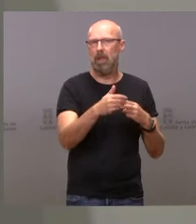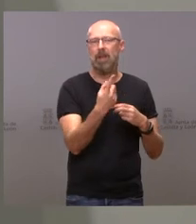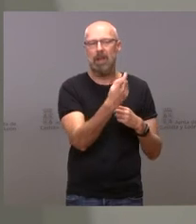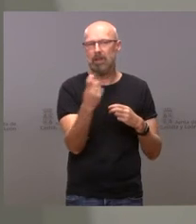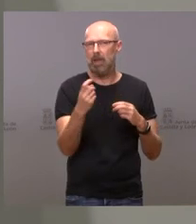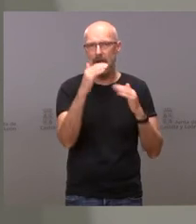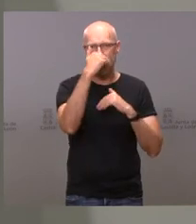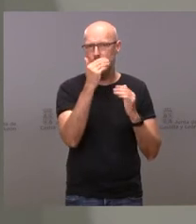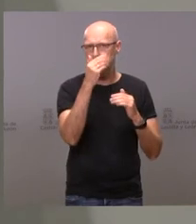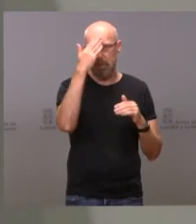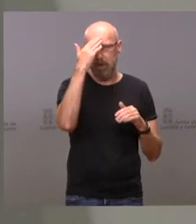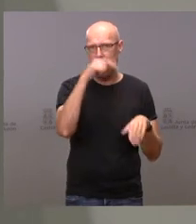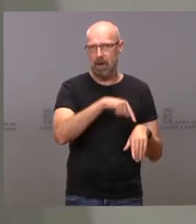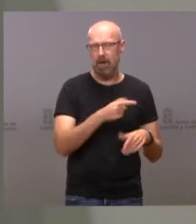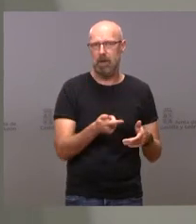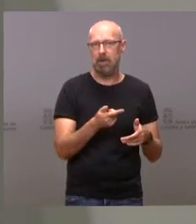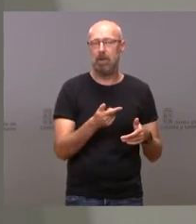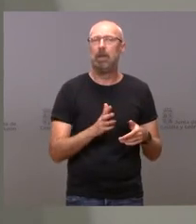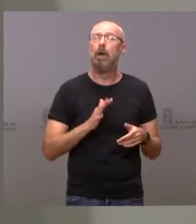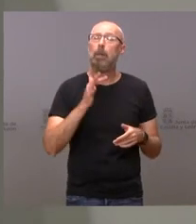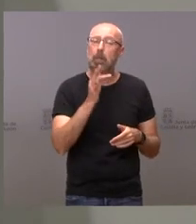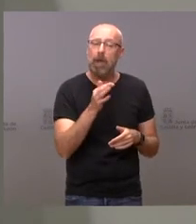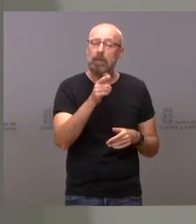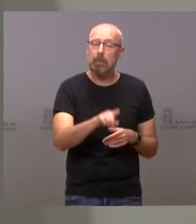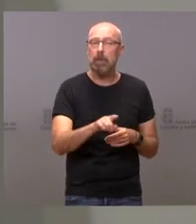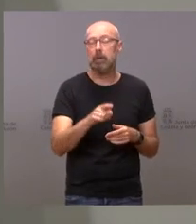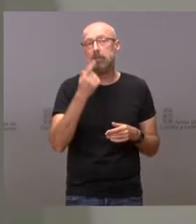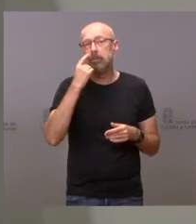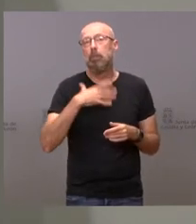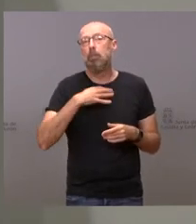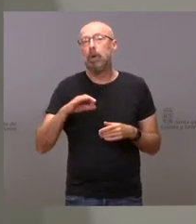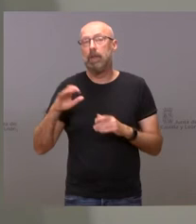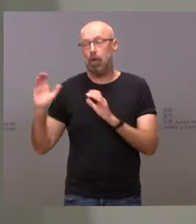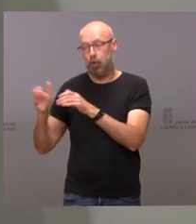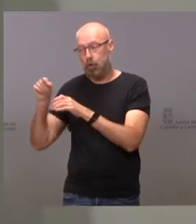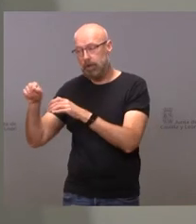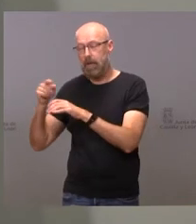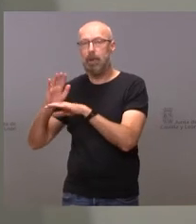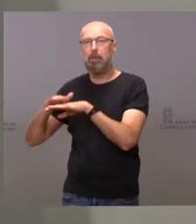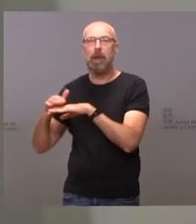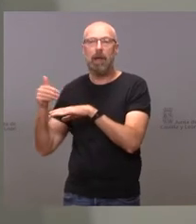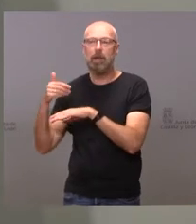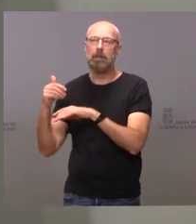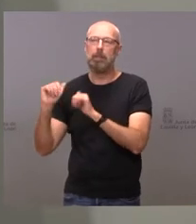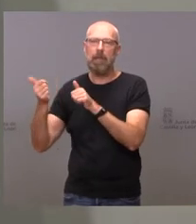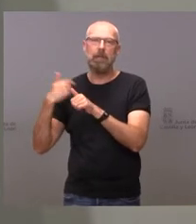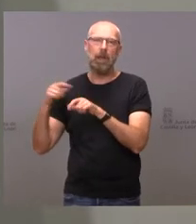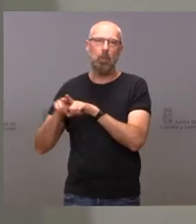sirva fundamentalmente, si es posible, si tal cosa fuera posible, para acabar con la demagogia. Para